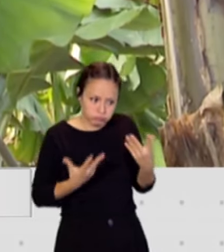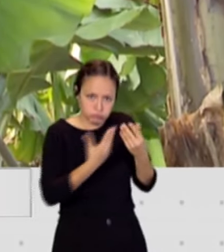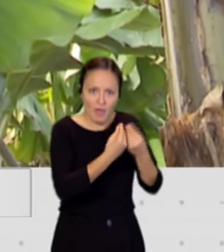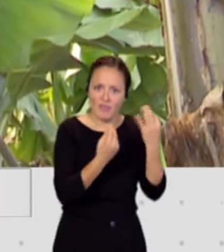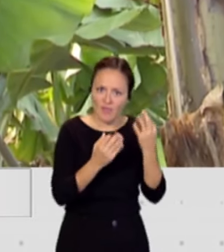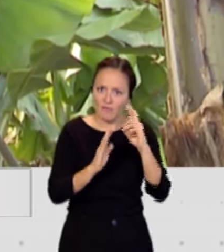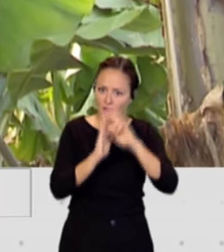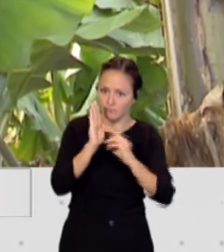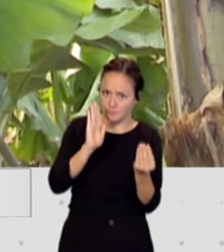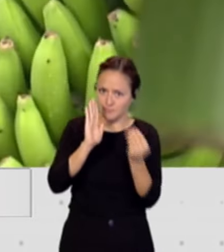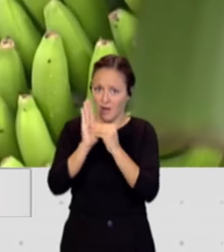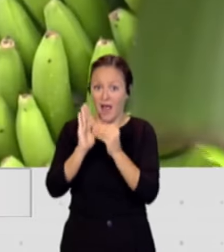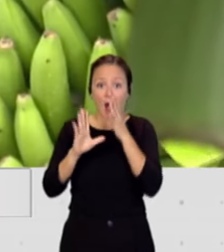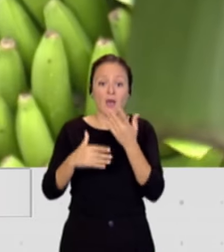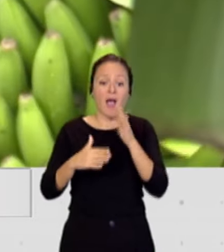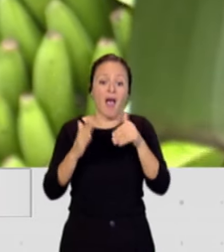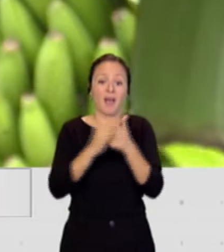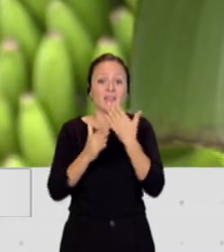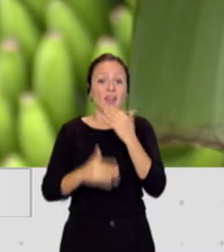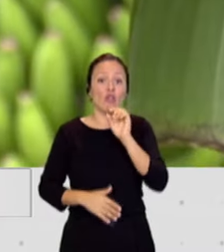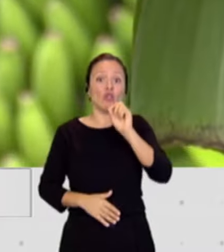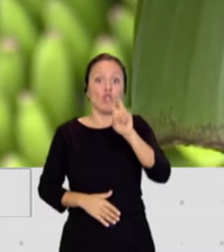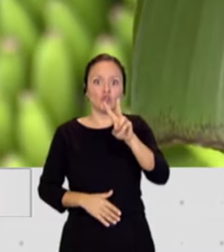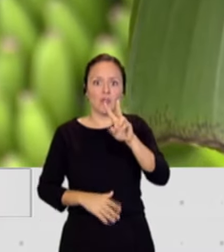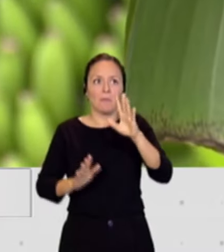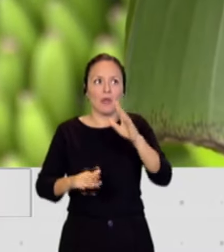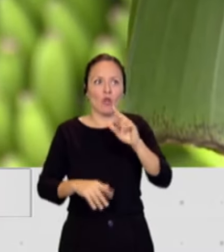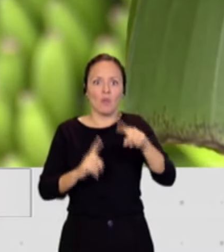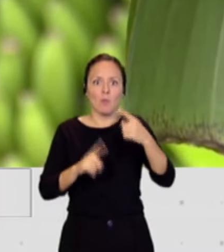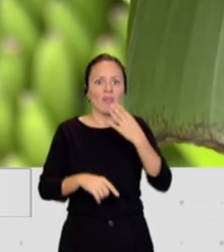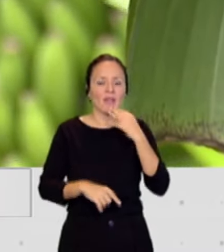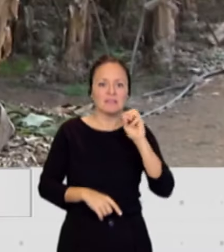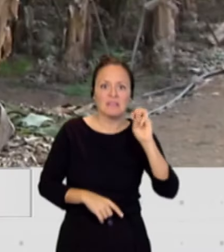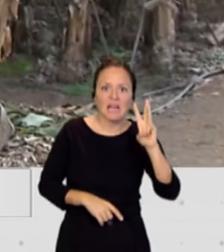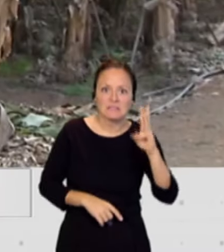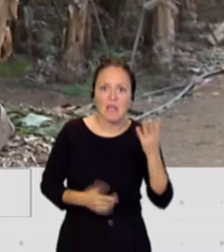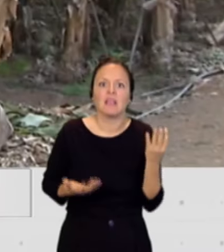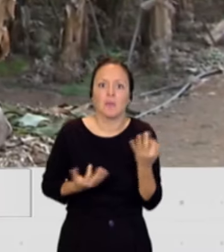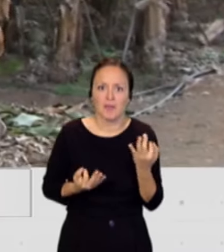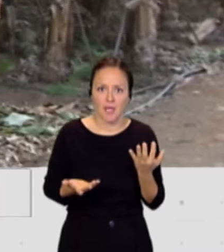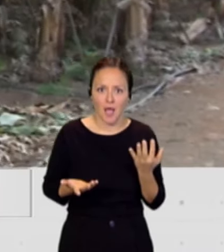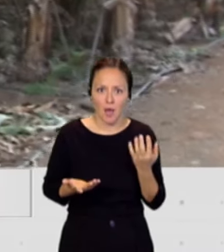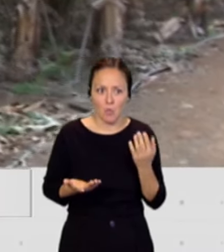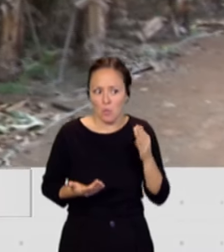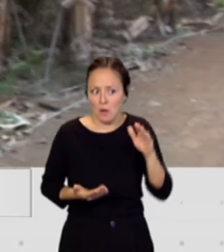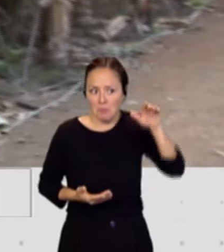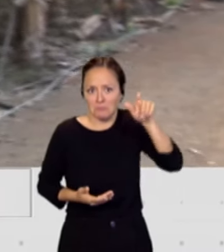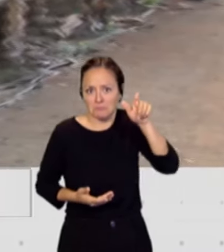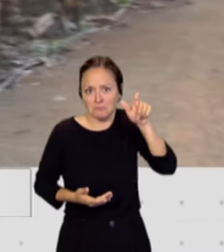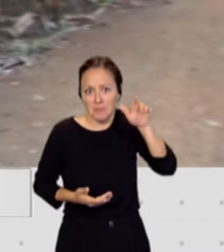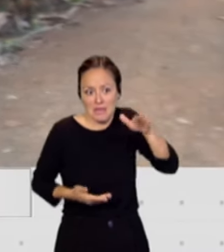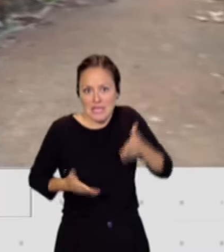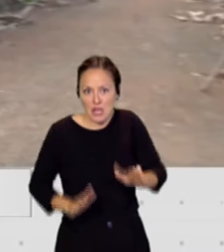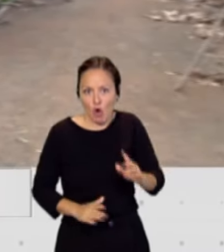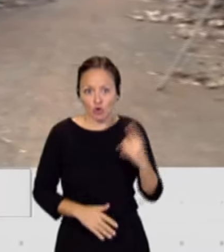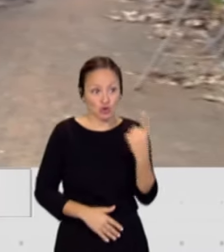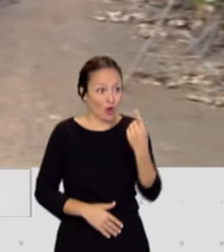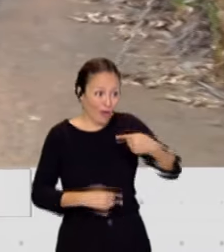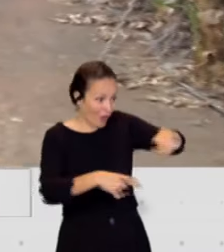12 años pero con 13 años tampoco es un un un chico o una chica puede ir solo al